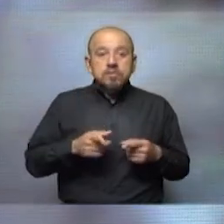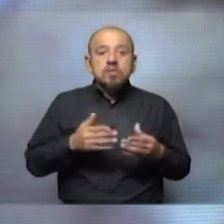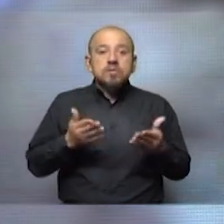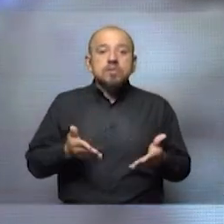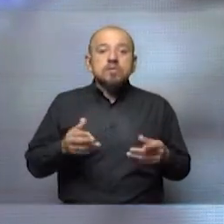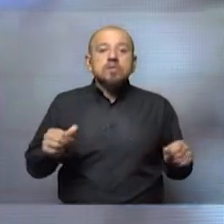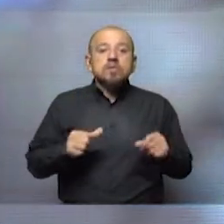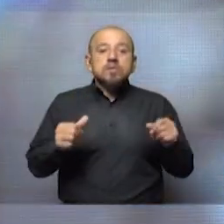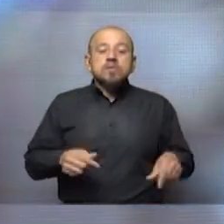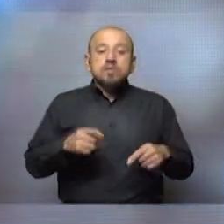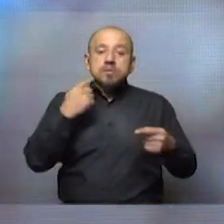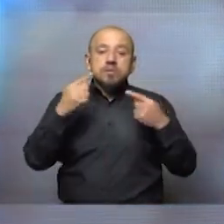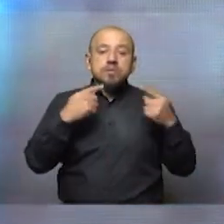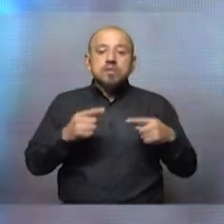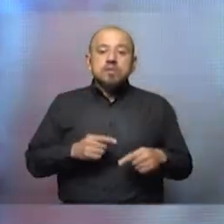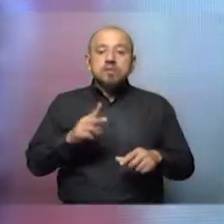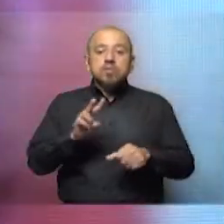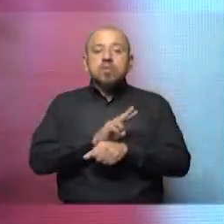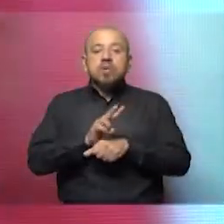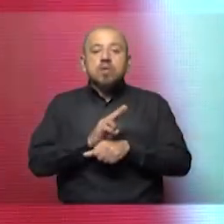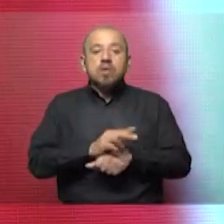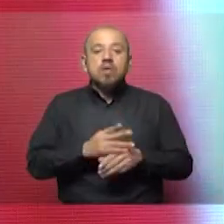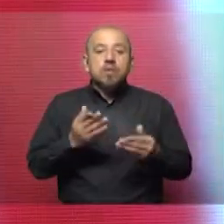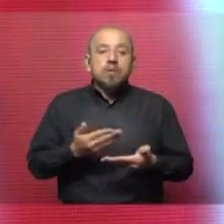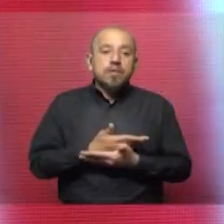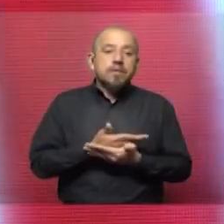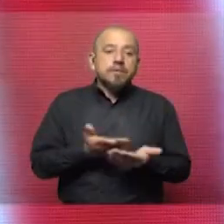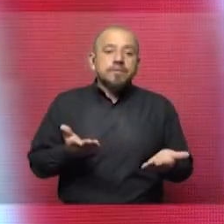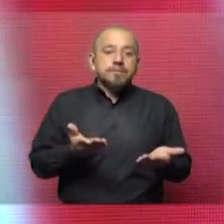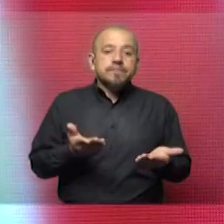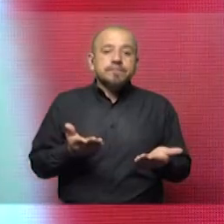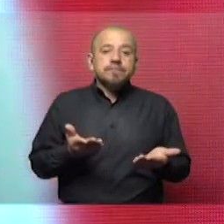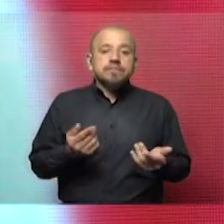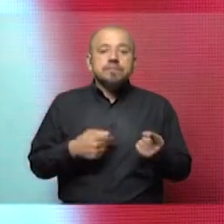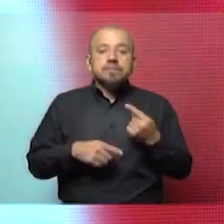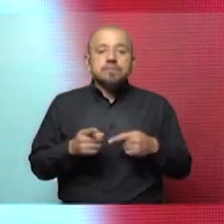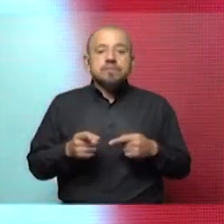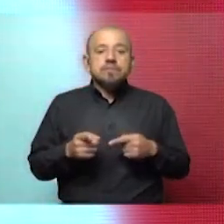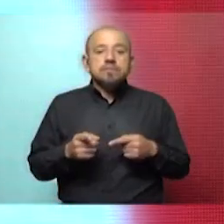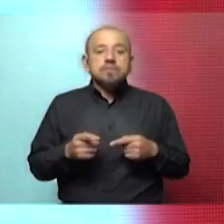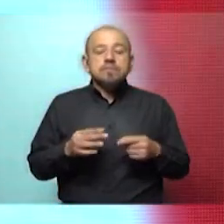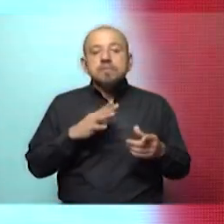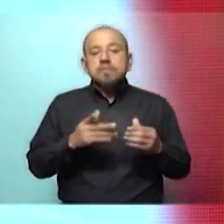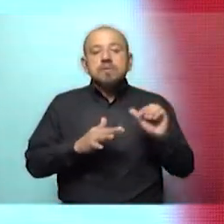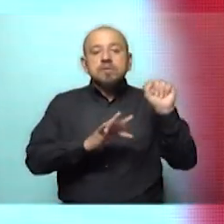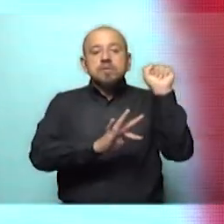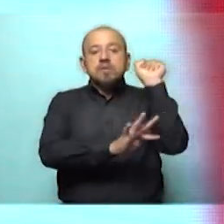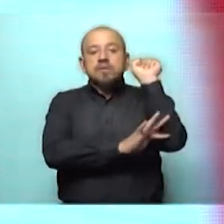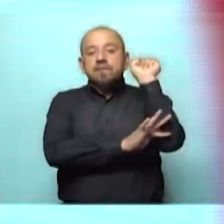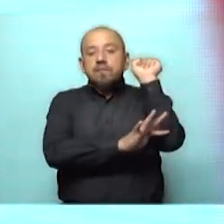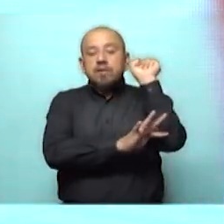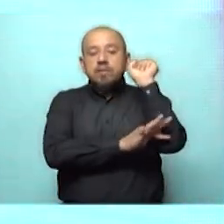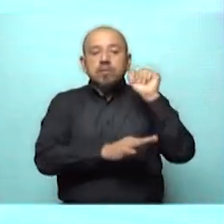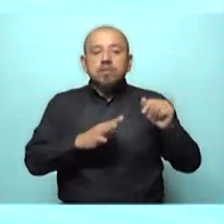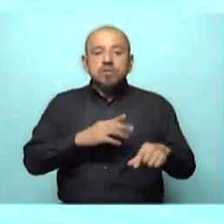configurar escenarios diferentes de Cuidado no tanto en términos analíticos analíticos como también Bueno lo que el feminismo después puede estar